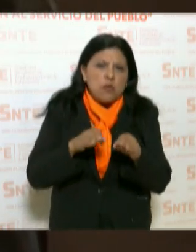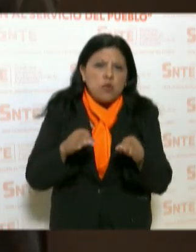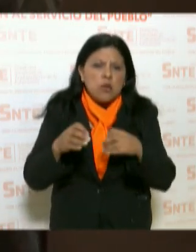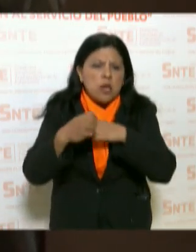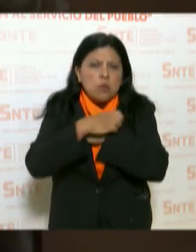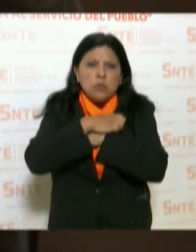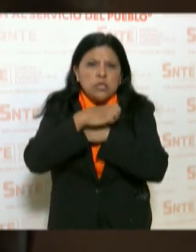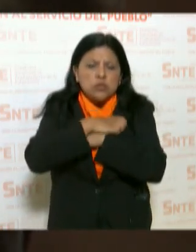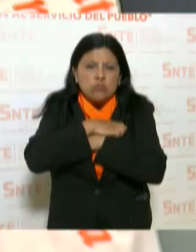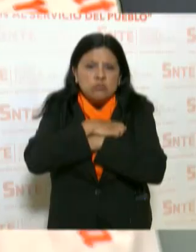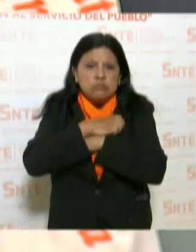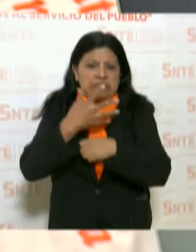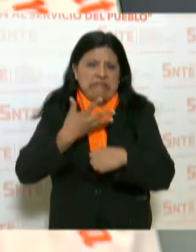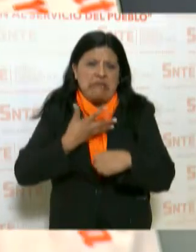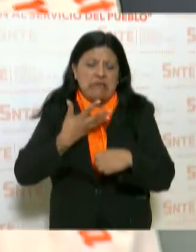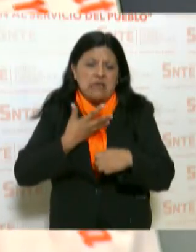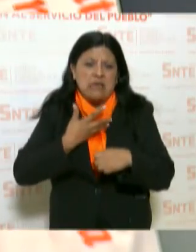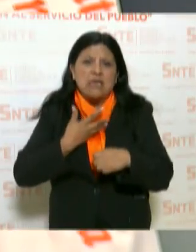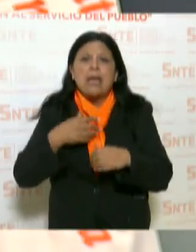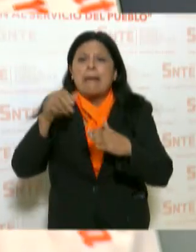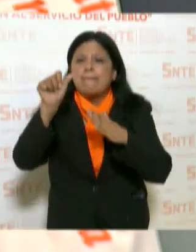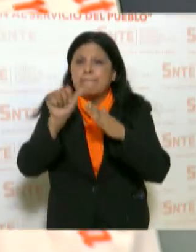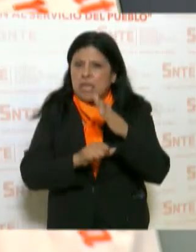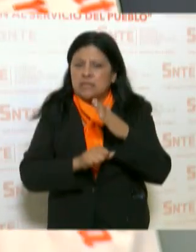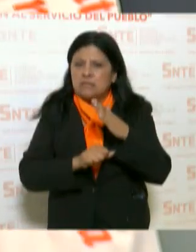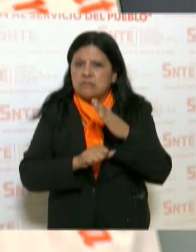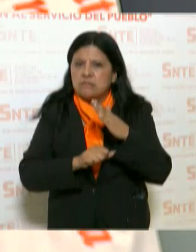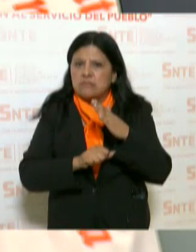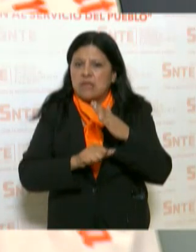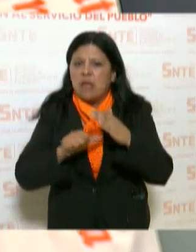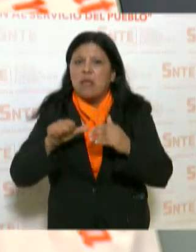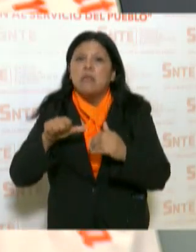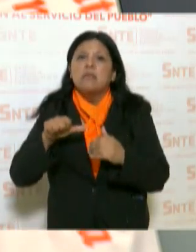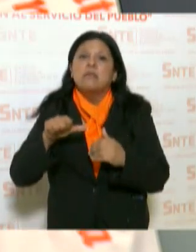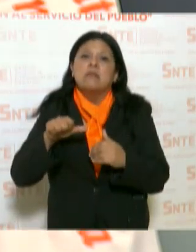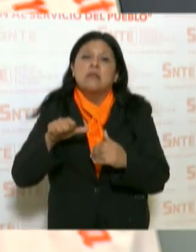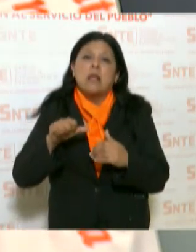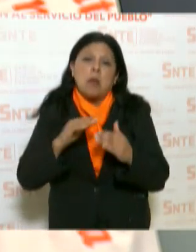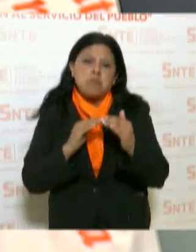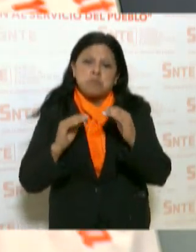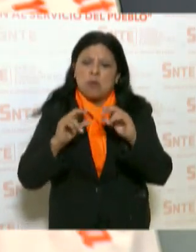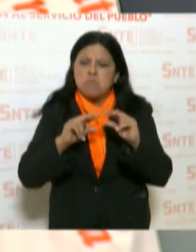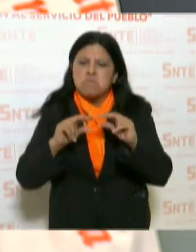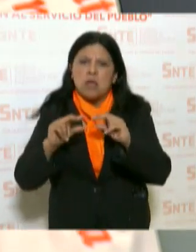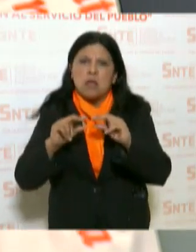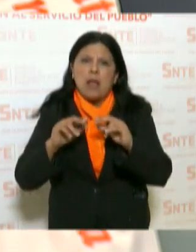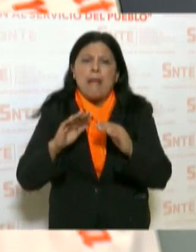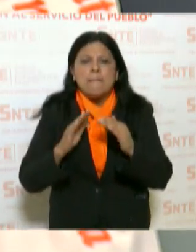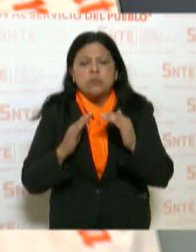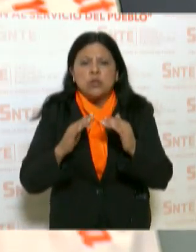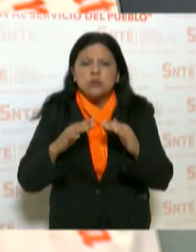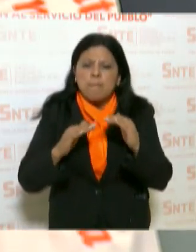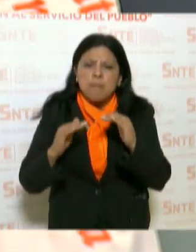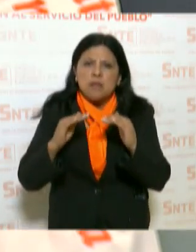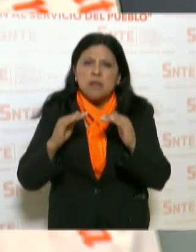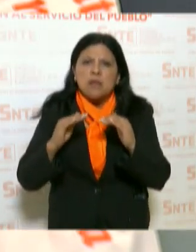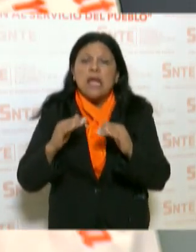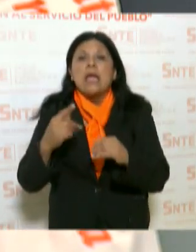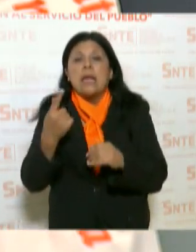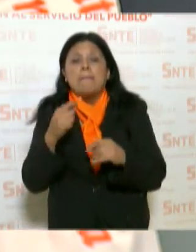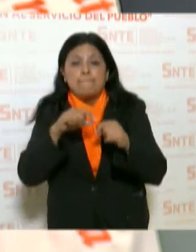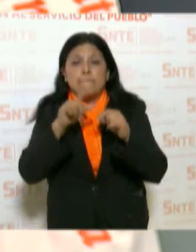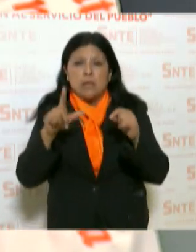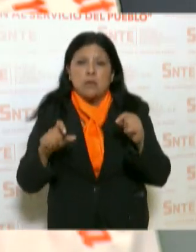educación siempre va a ser la media de lo que ganen los trabajadores en México, es